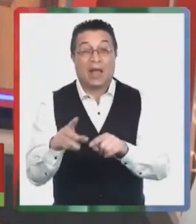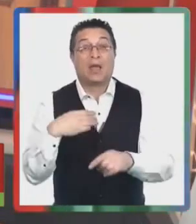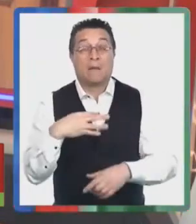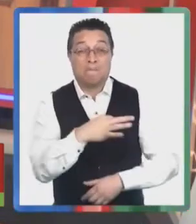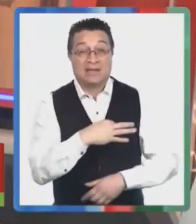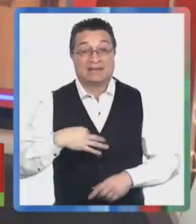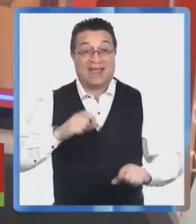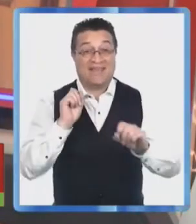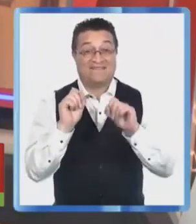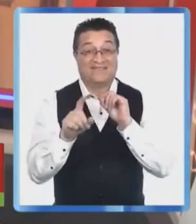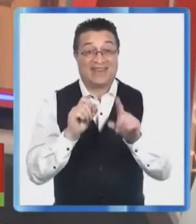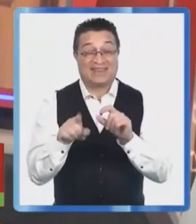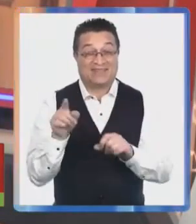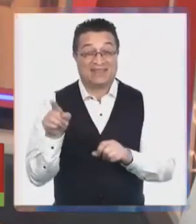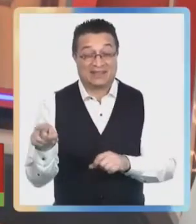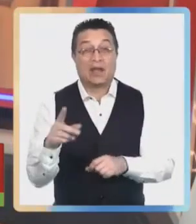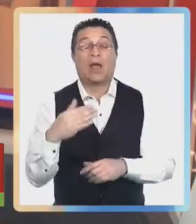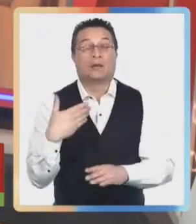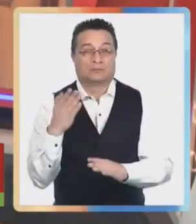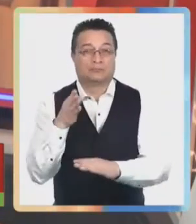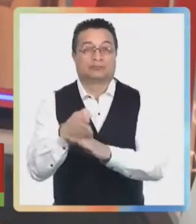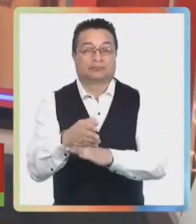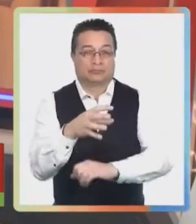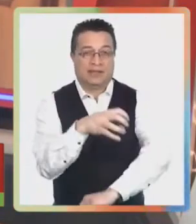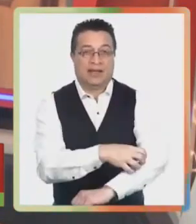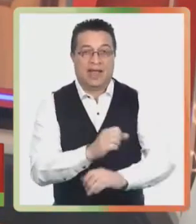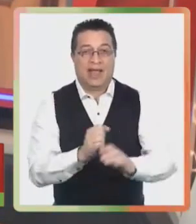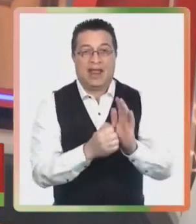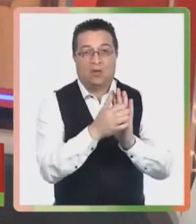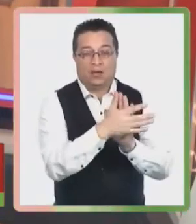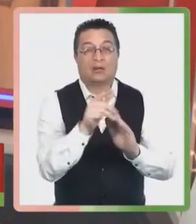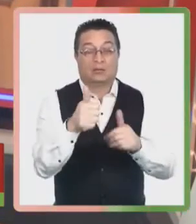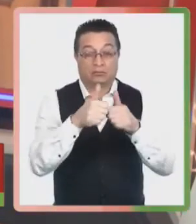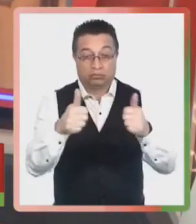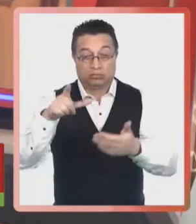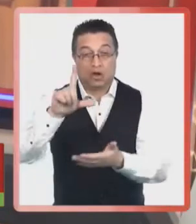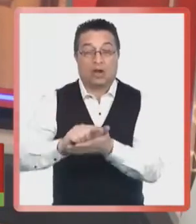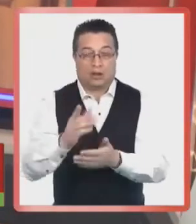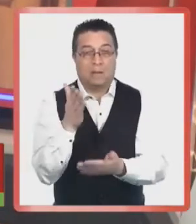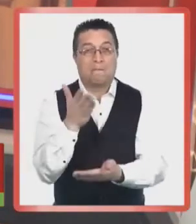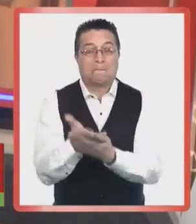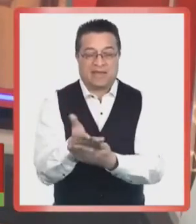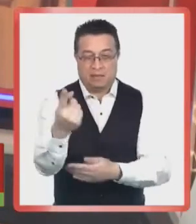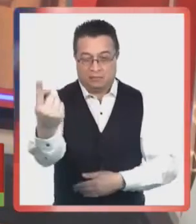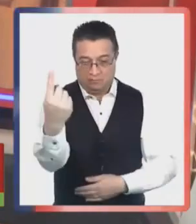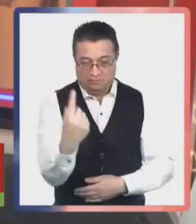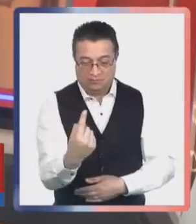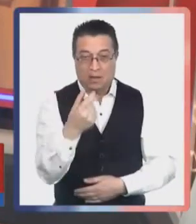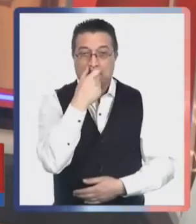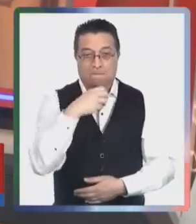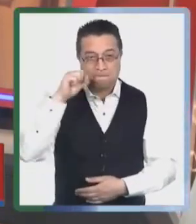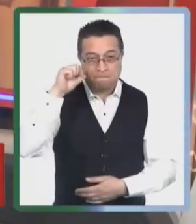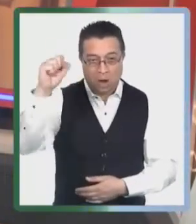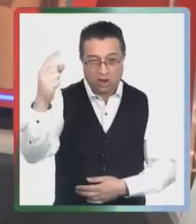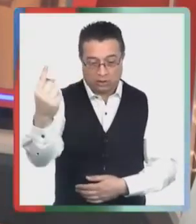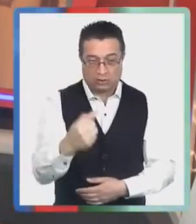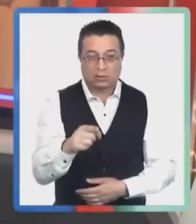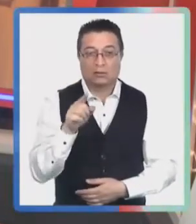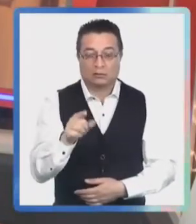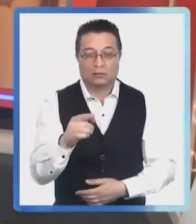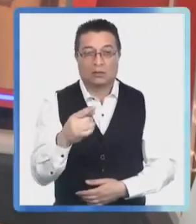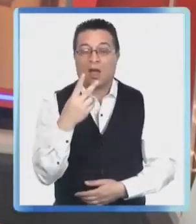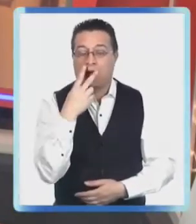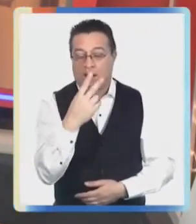ministra de Defensa, Maya Fernández, llegó a la Araucanía. Las autoridades locales exigen la presencia del presidente de la República. Universidad